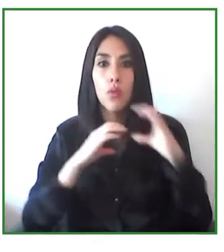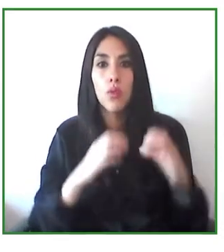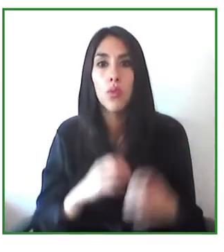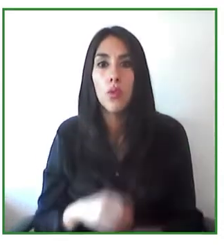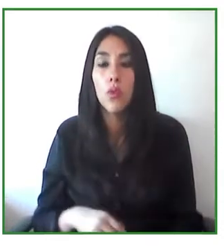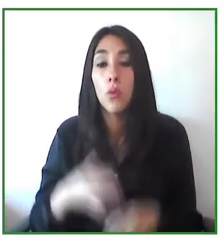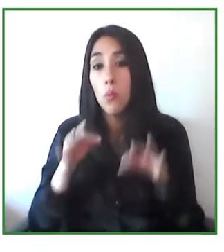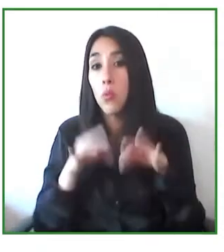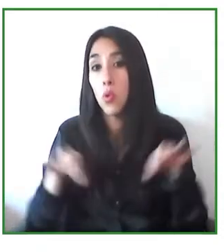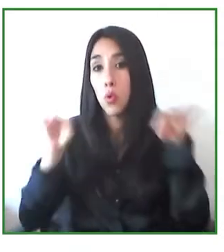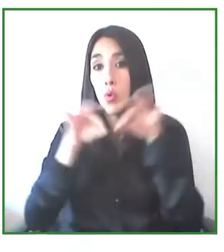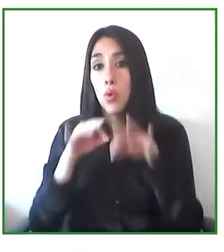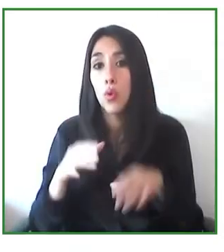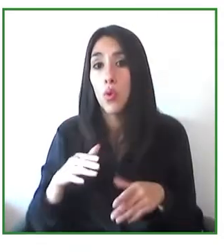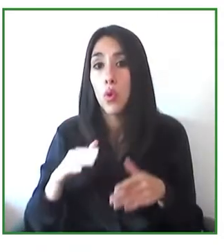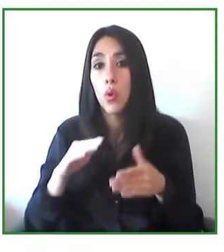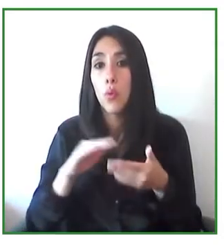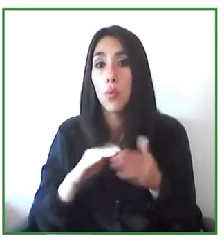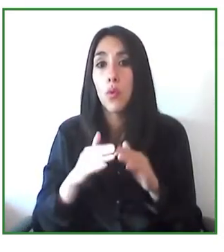el